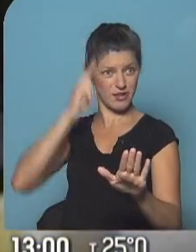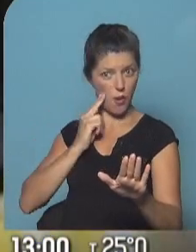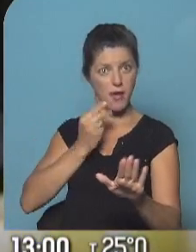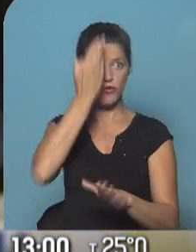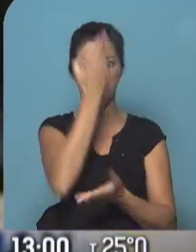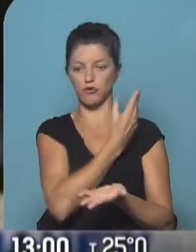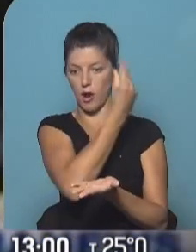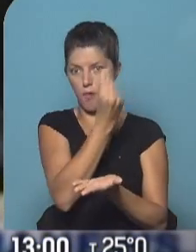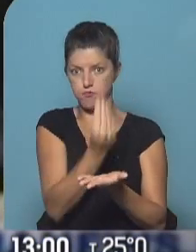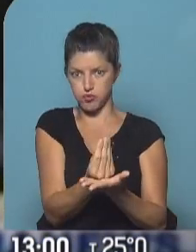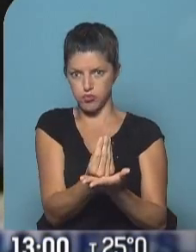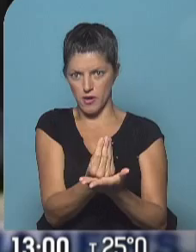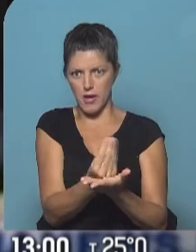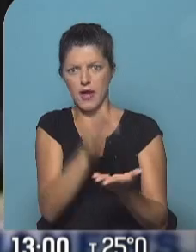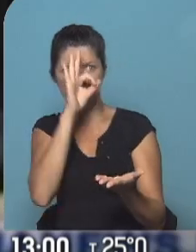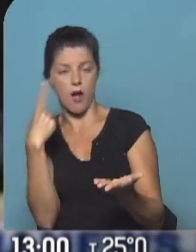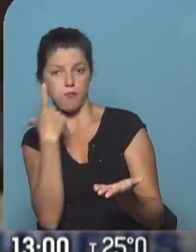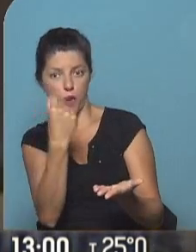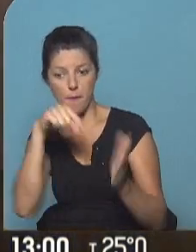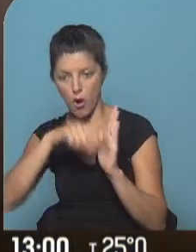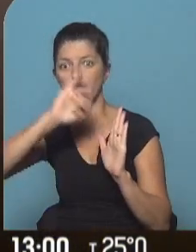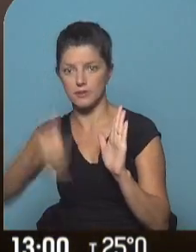figura que rara vez es blanco de críticas.